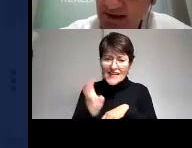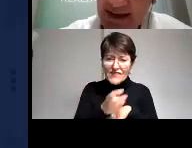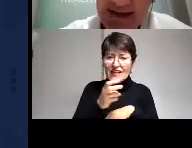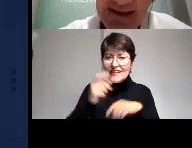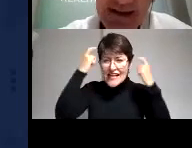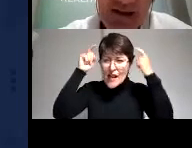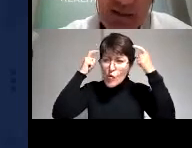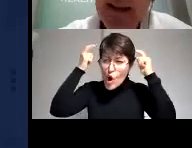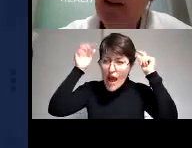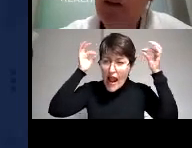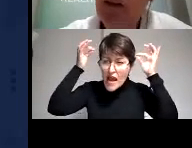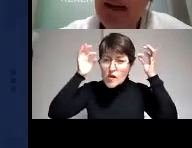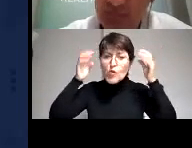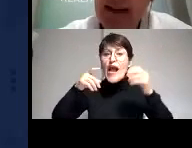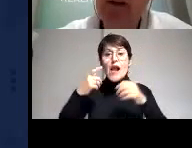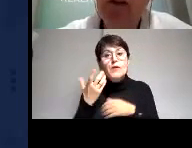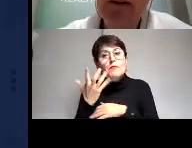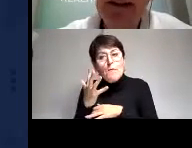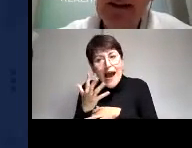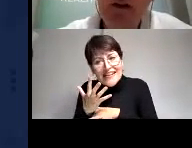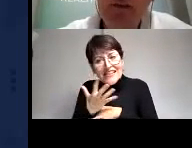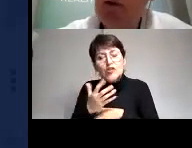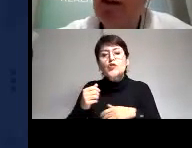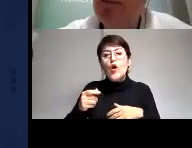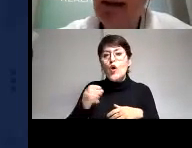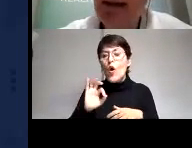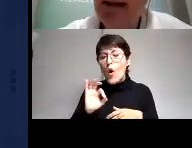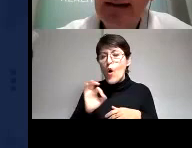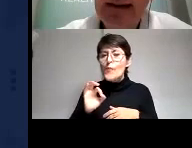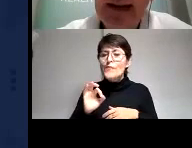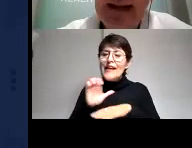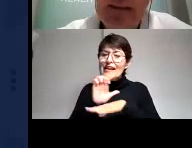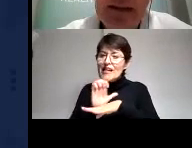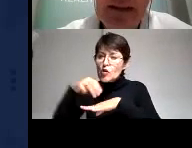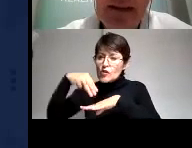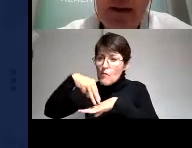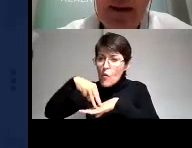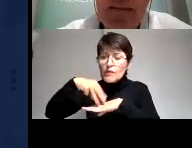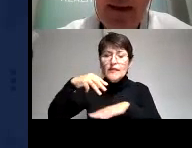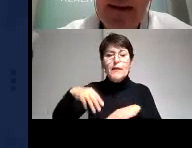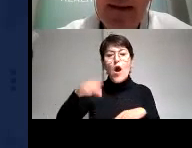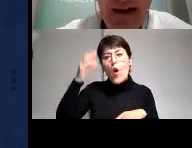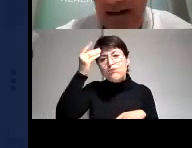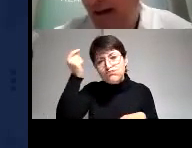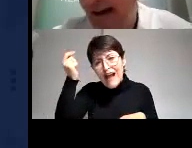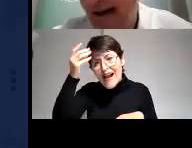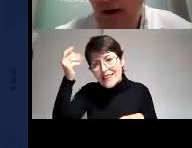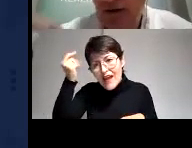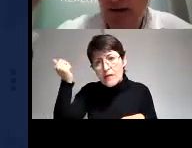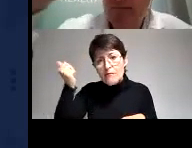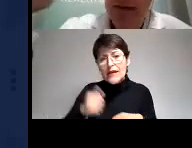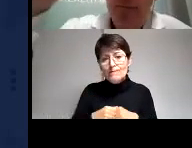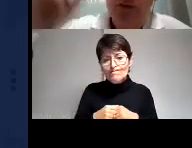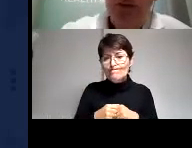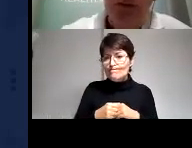es decir, detrás del Parkinson, de la esclerosis múltiple, de la demencia de tipo Alzheimer. En el Alzheimer queda claro,